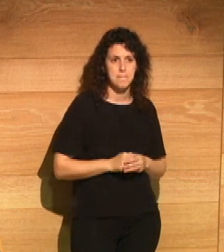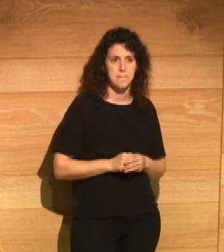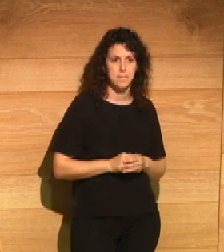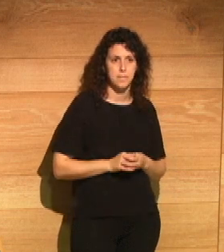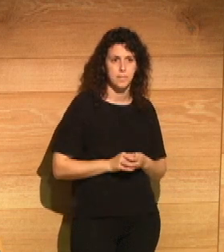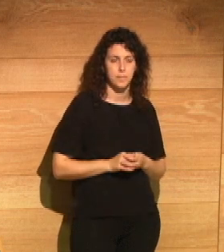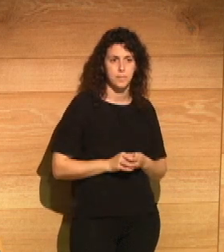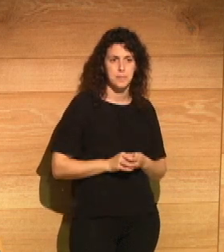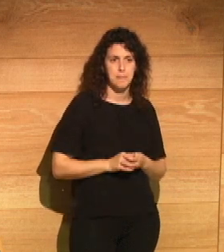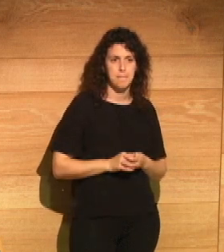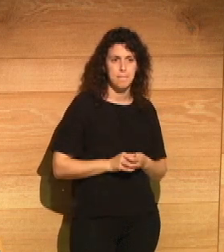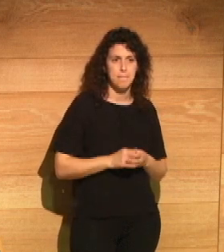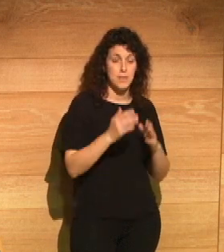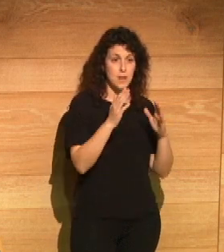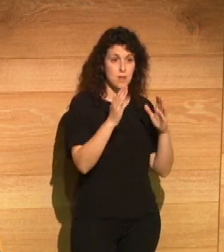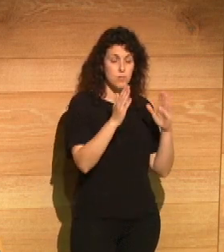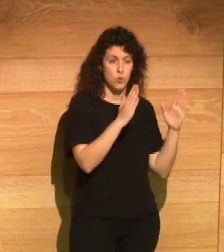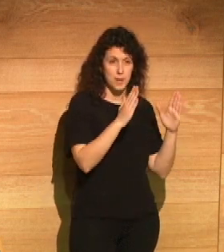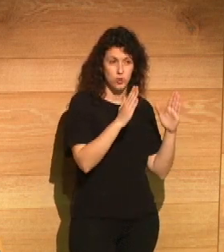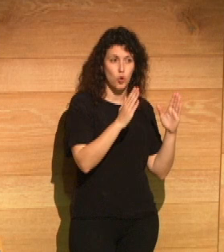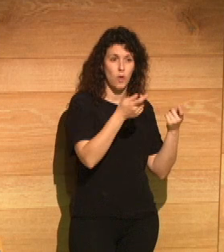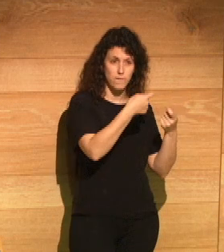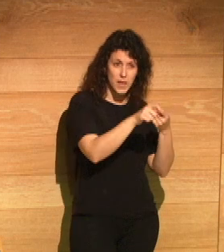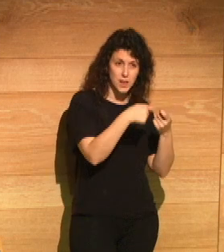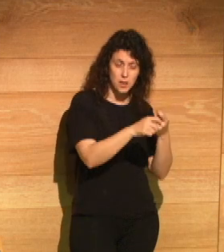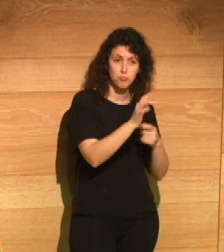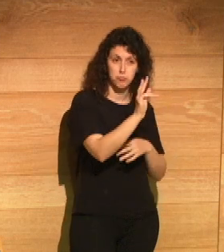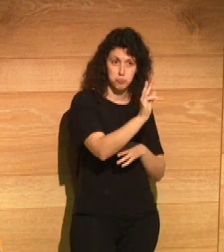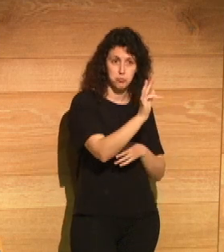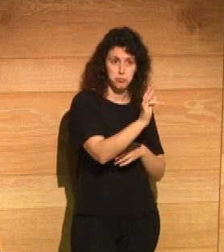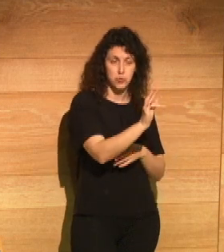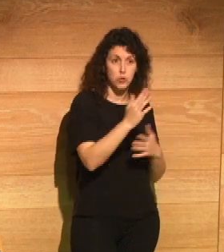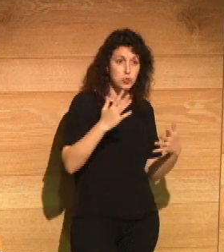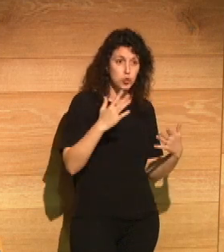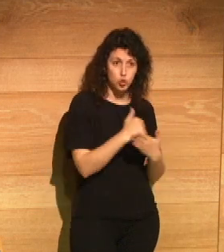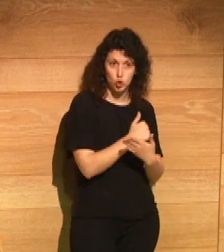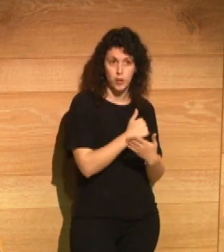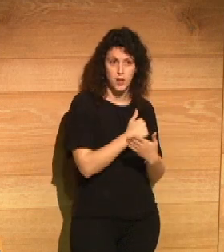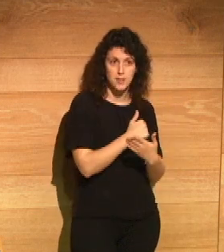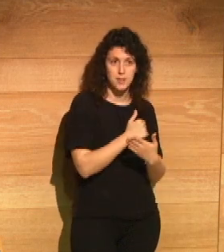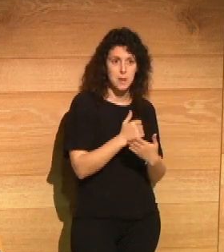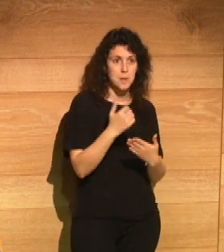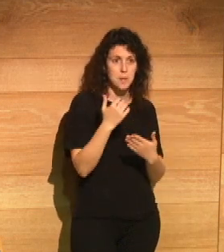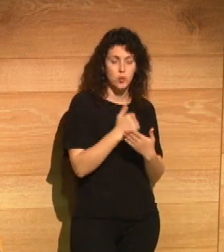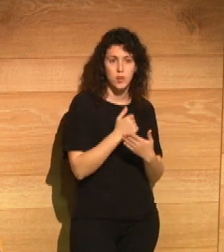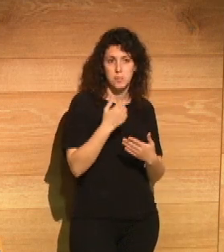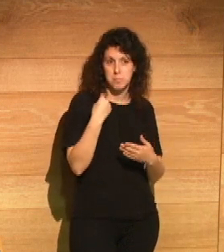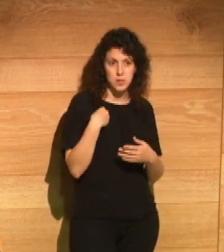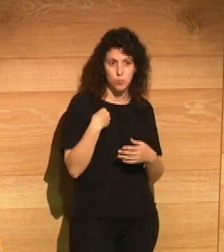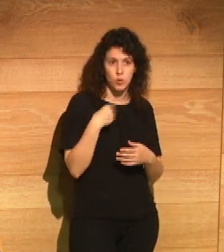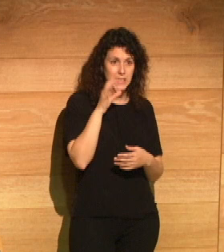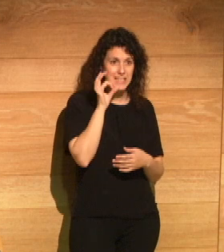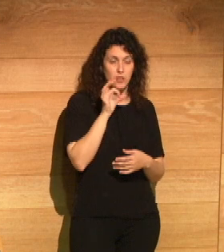como en un momento de buena prensa, digamos, ¿no? Creo que todas tenemos el síndrome de la impostora porque todas